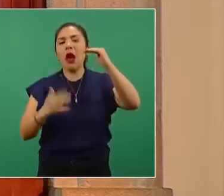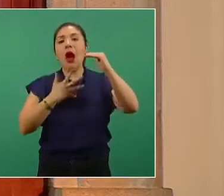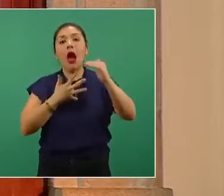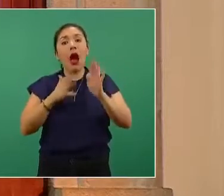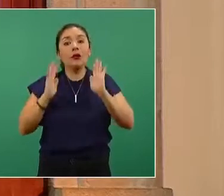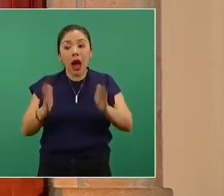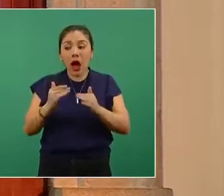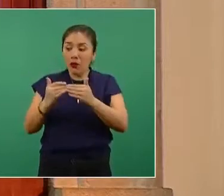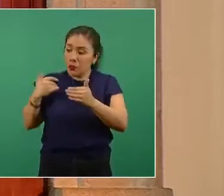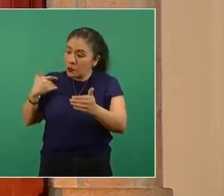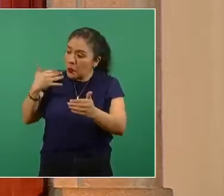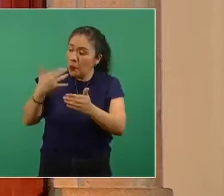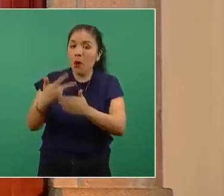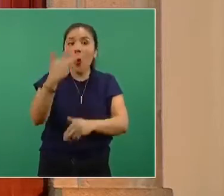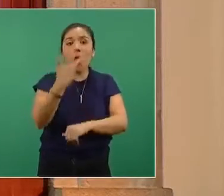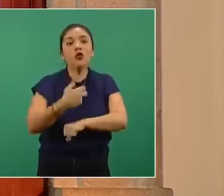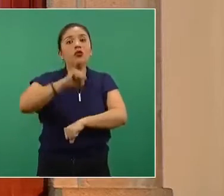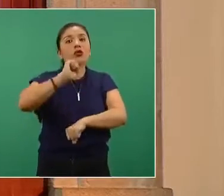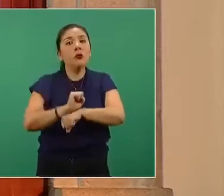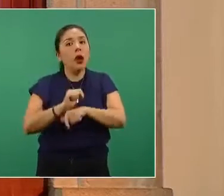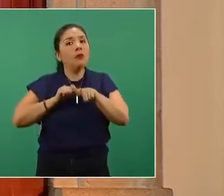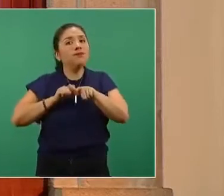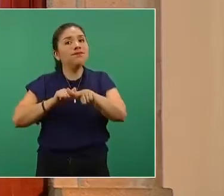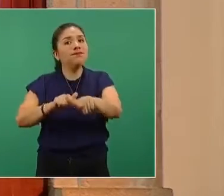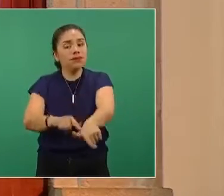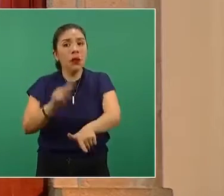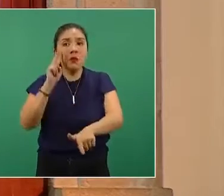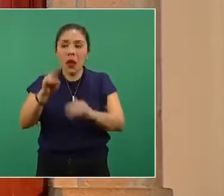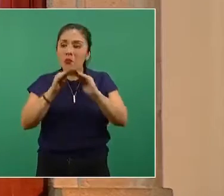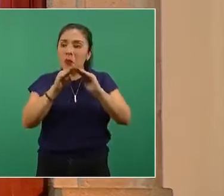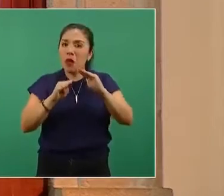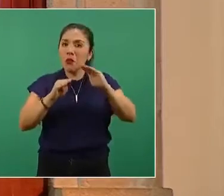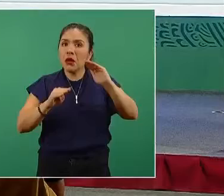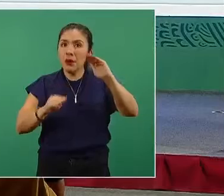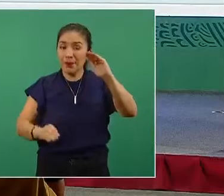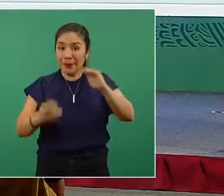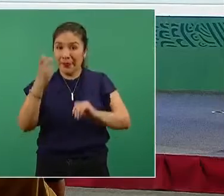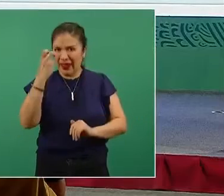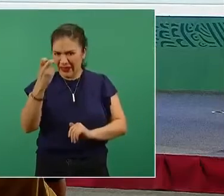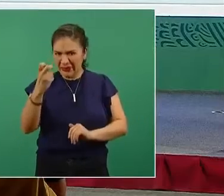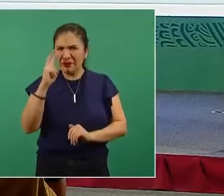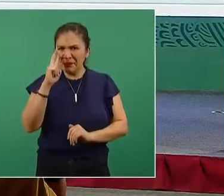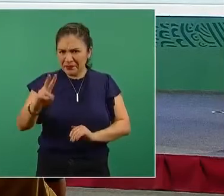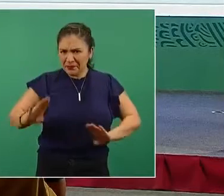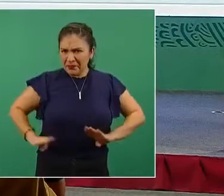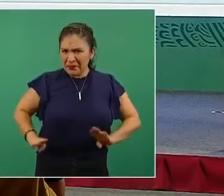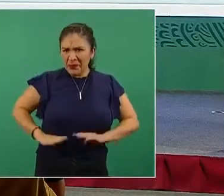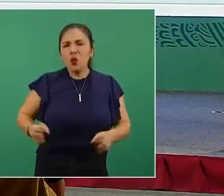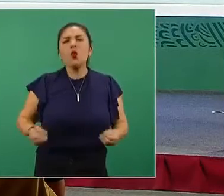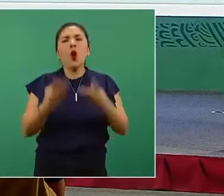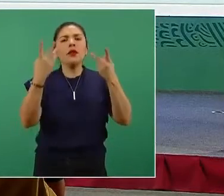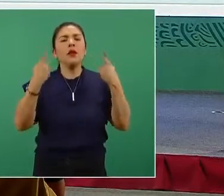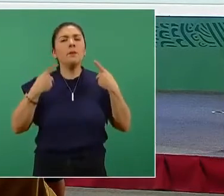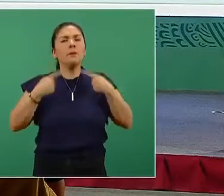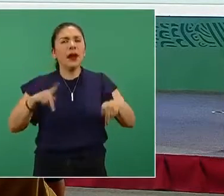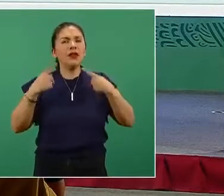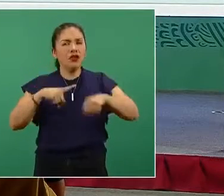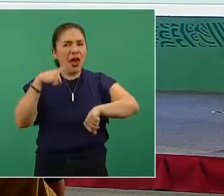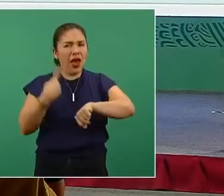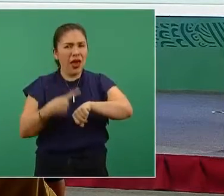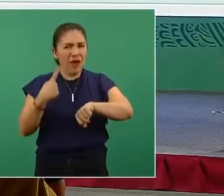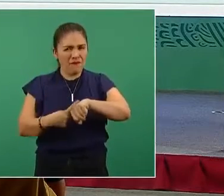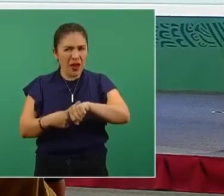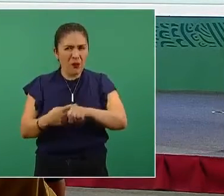8 semanas continuas de presentación. Esta reducción que vemos en la carga de enfermedad, es decir, en la